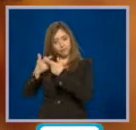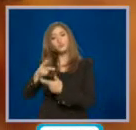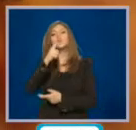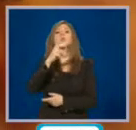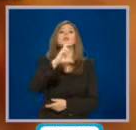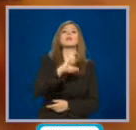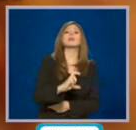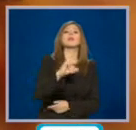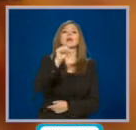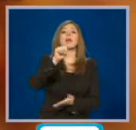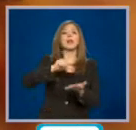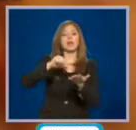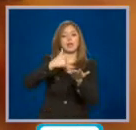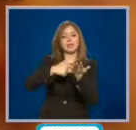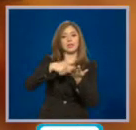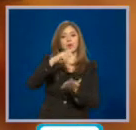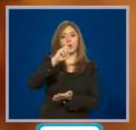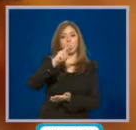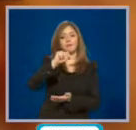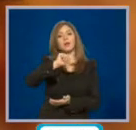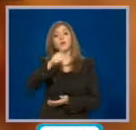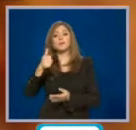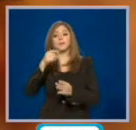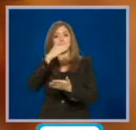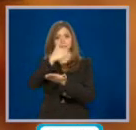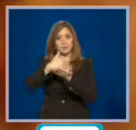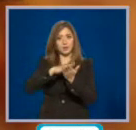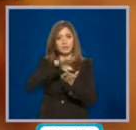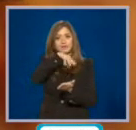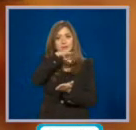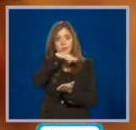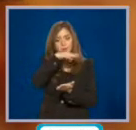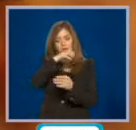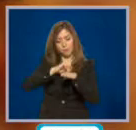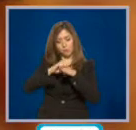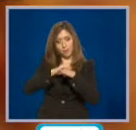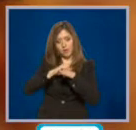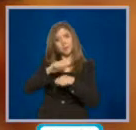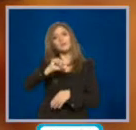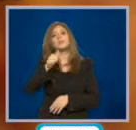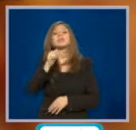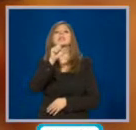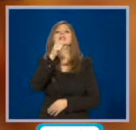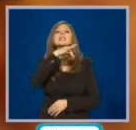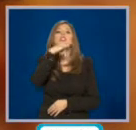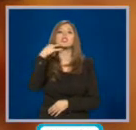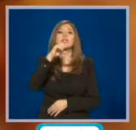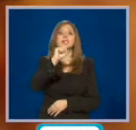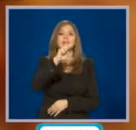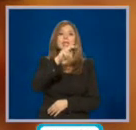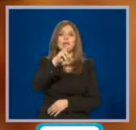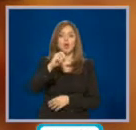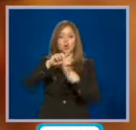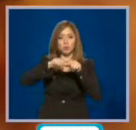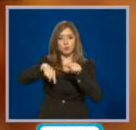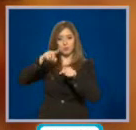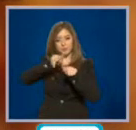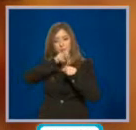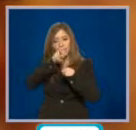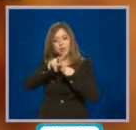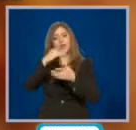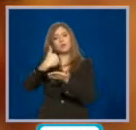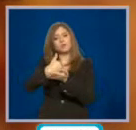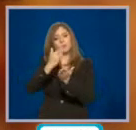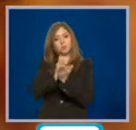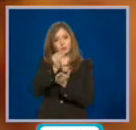aceite de oliva. también media taza de cebolla morada finamente picada, 3 chiles serranos que no pueden faltar, desvenados Y cortados en